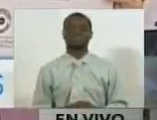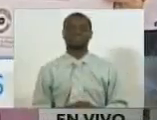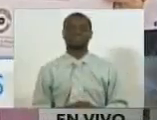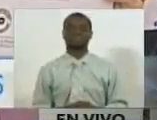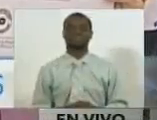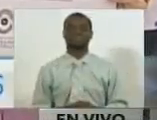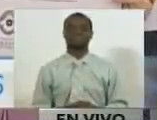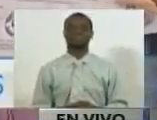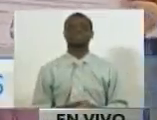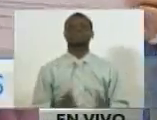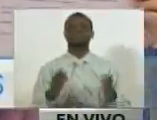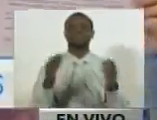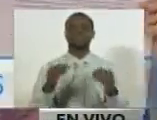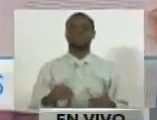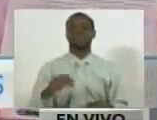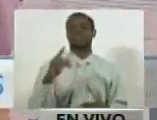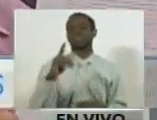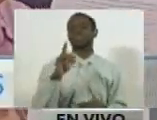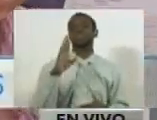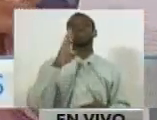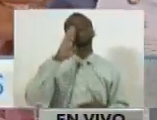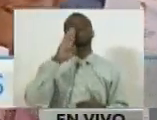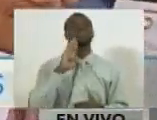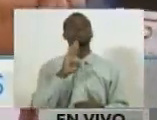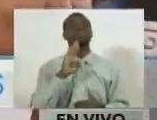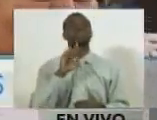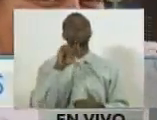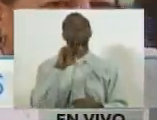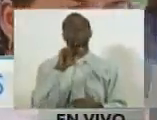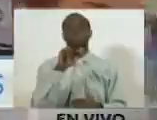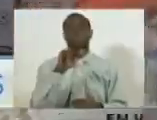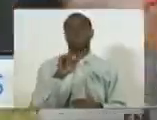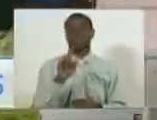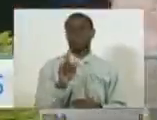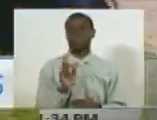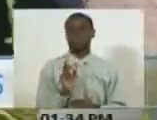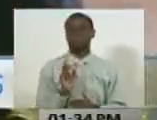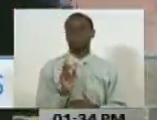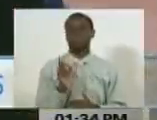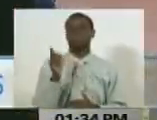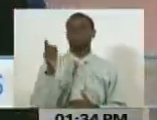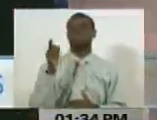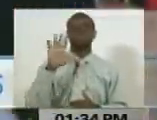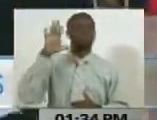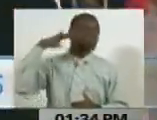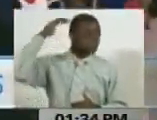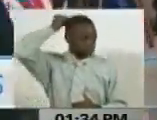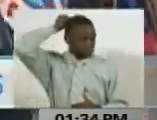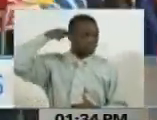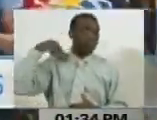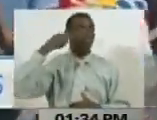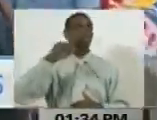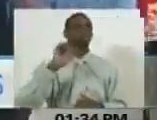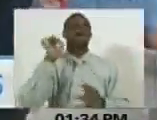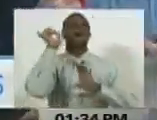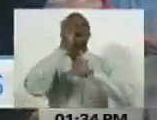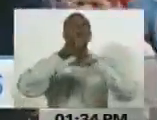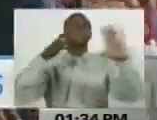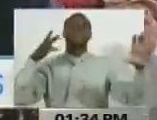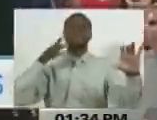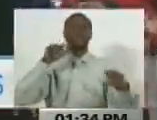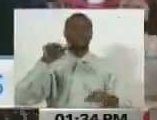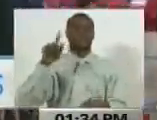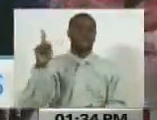Virginia Garrido de García, Liceo Bolivariano Pujanicha, del estado Amazonas.